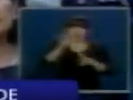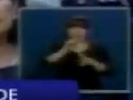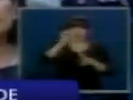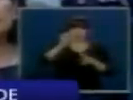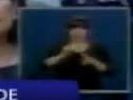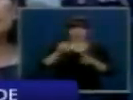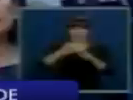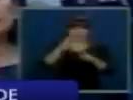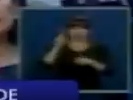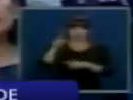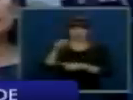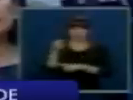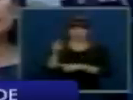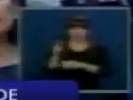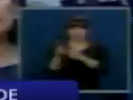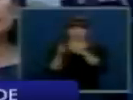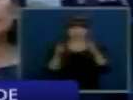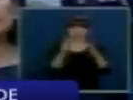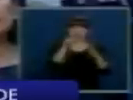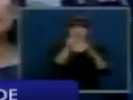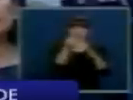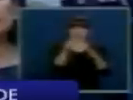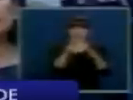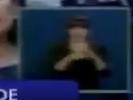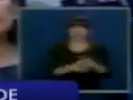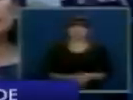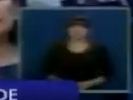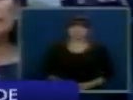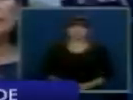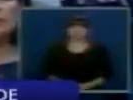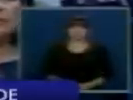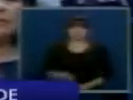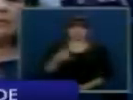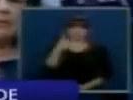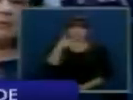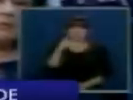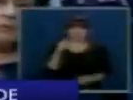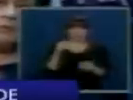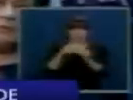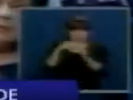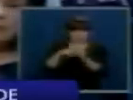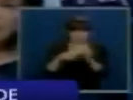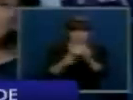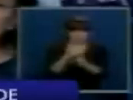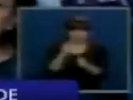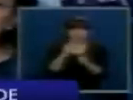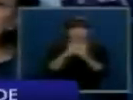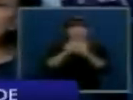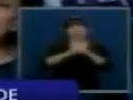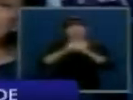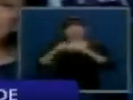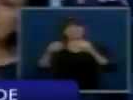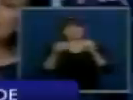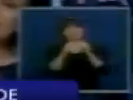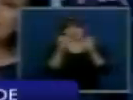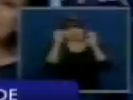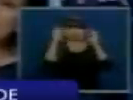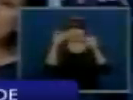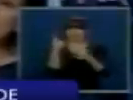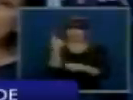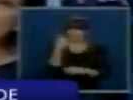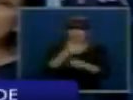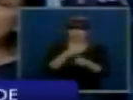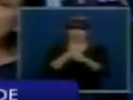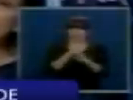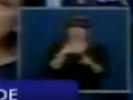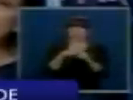del 2012 al 2013. Y para no ir más lejos, ni alargar más esta letanía de ineficiencias y